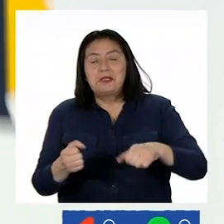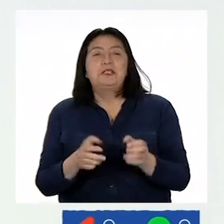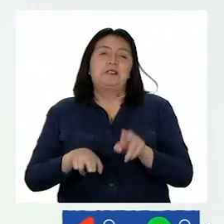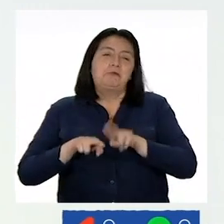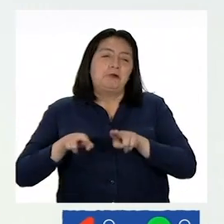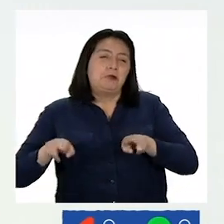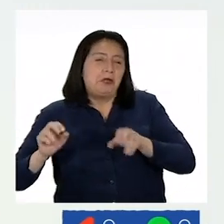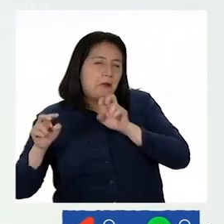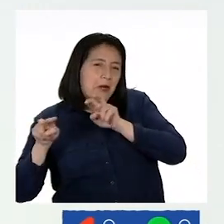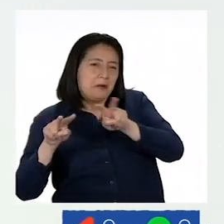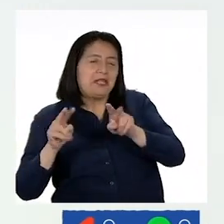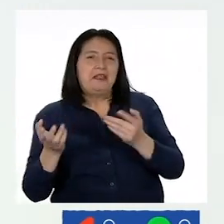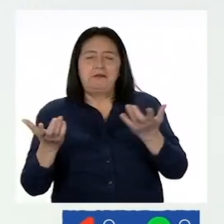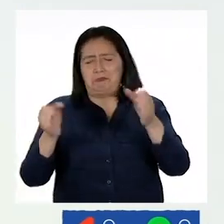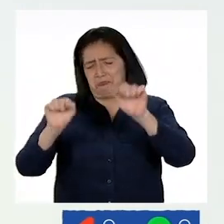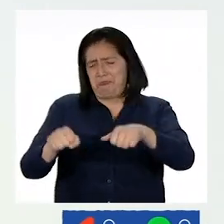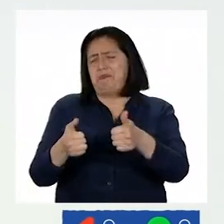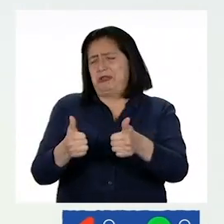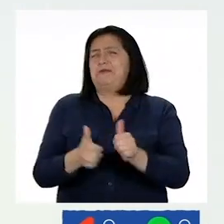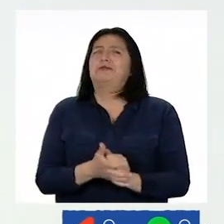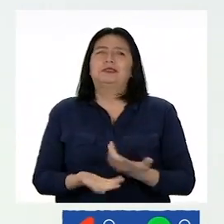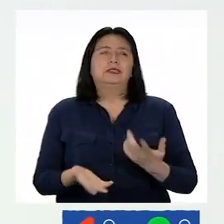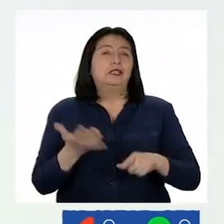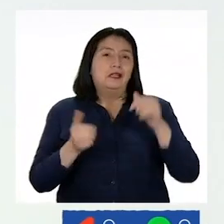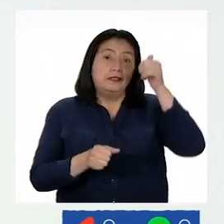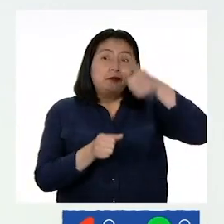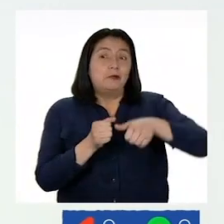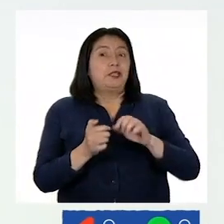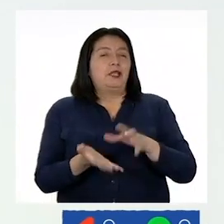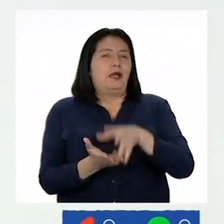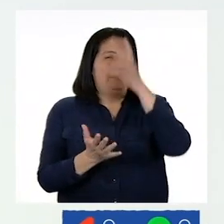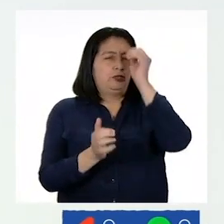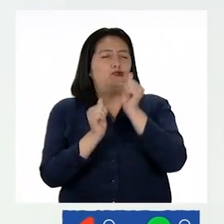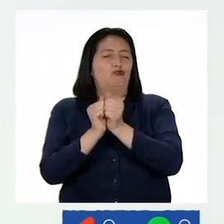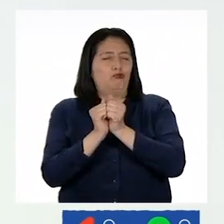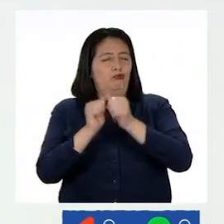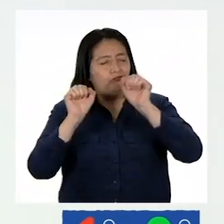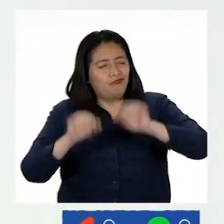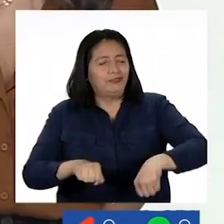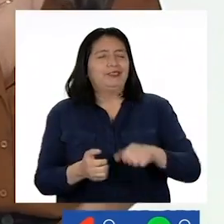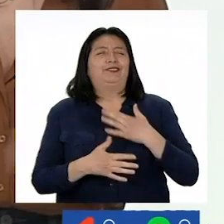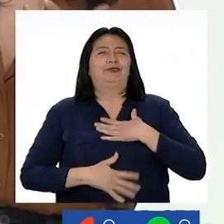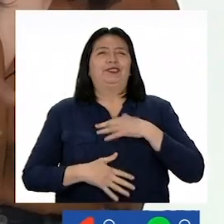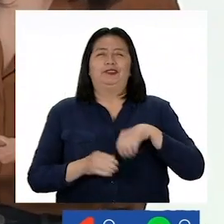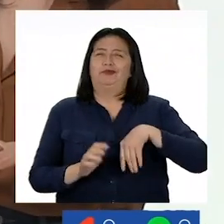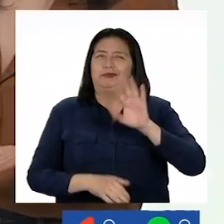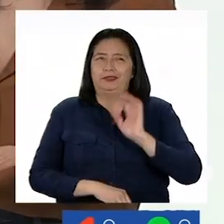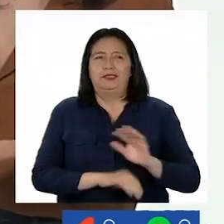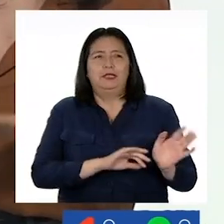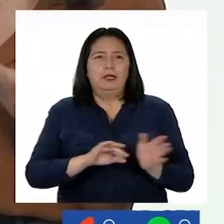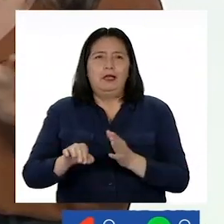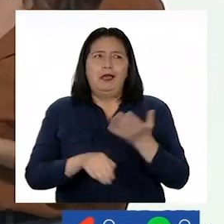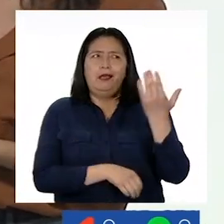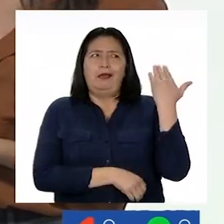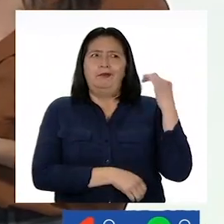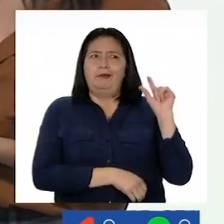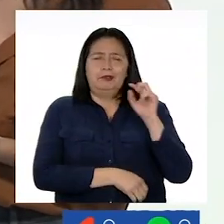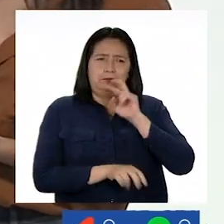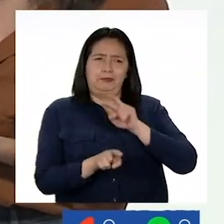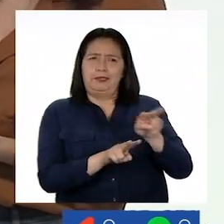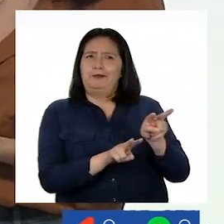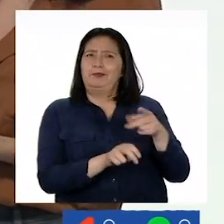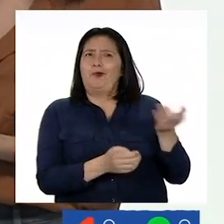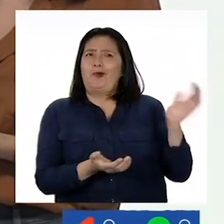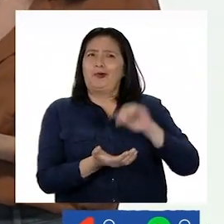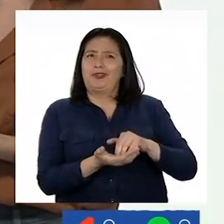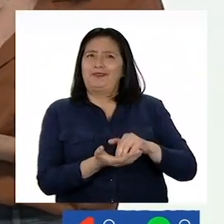programa contigo, no dudes en hacerlo. Recuerda que aprender juntos siempre es más divertido. Hace unos minutos hemos observado